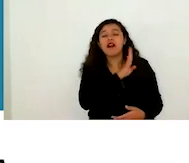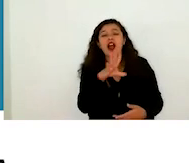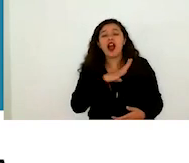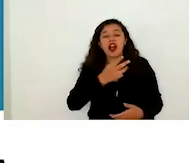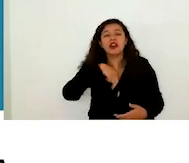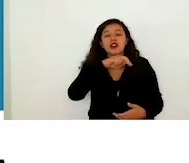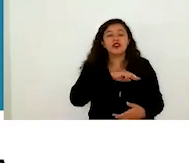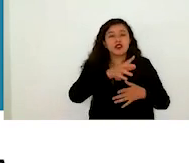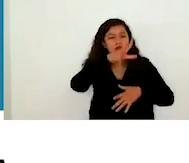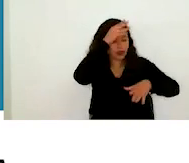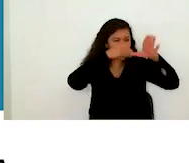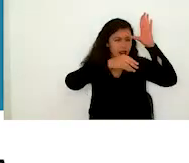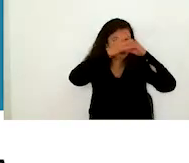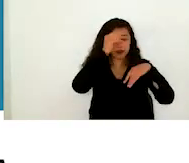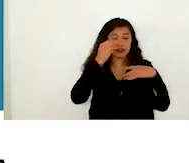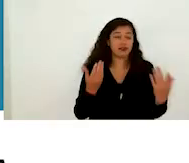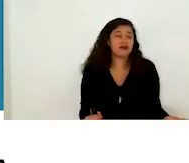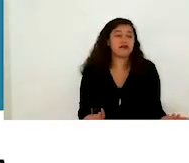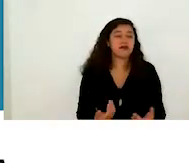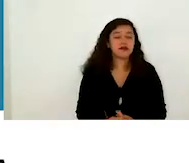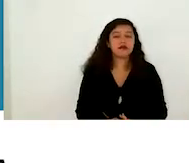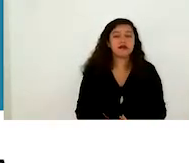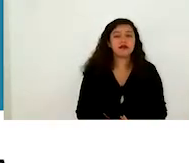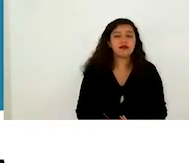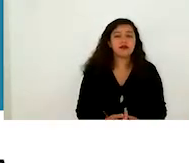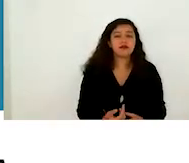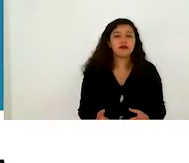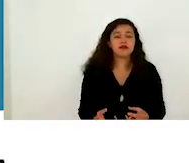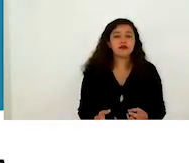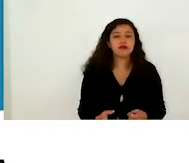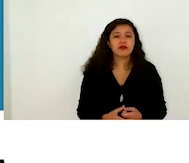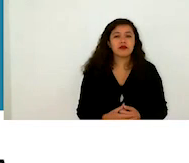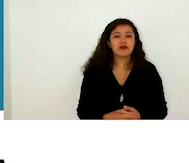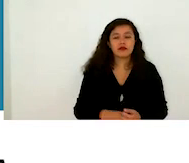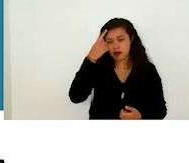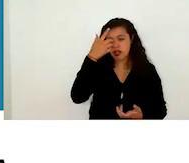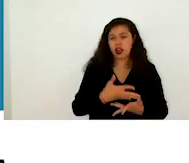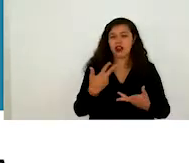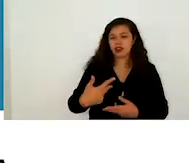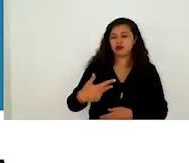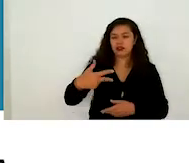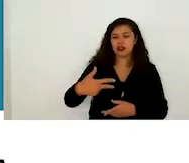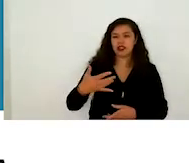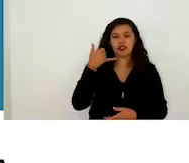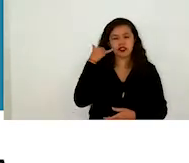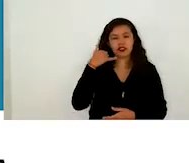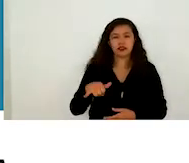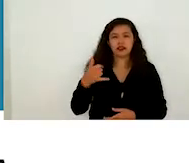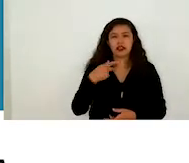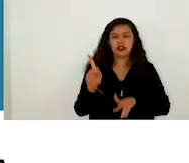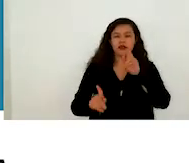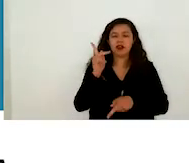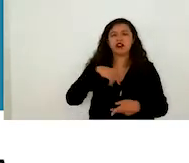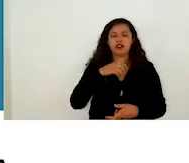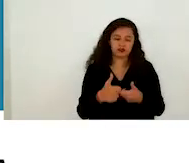adquirido siempre sencillamente con esto con el celular no se están platicando y estamos en el celular